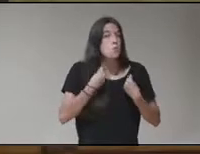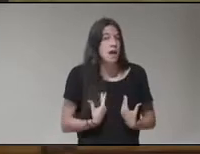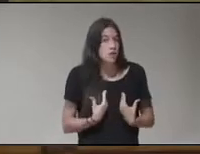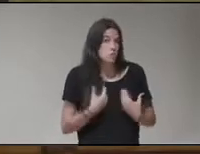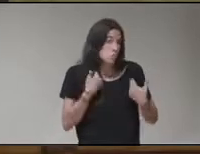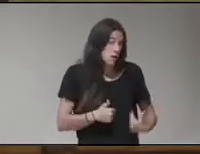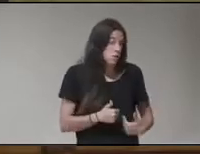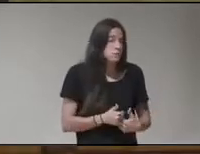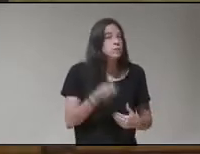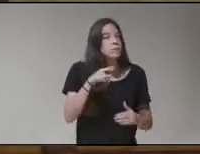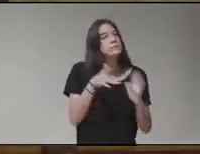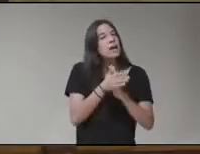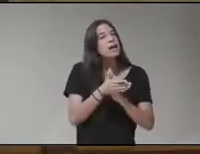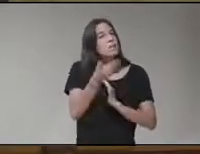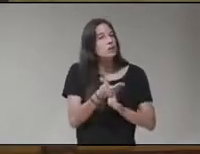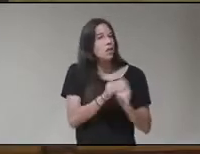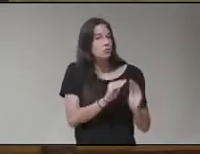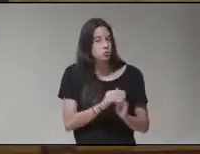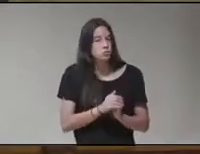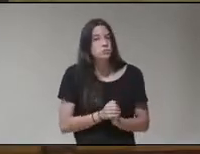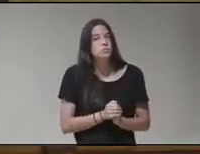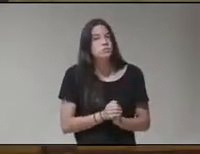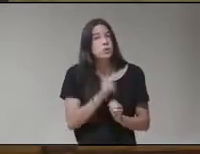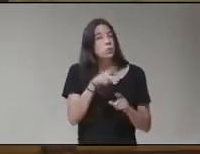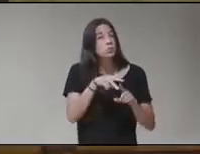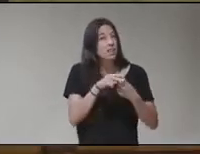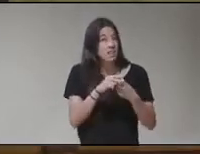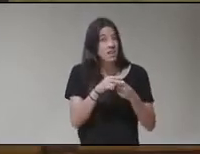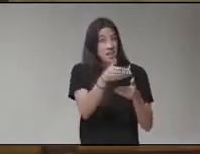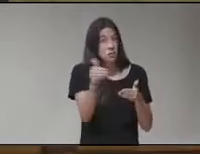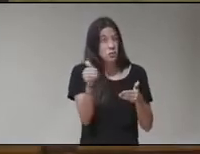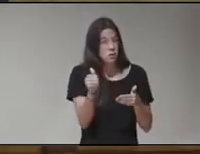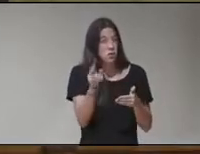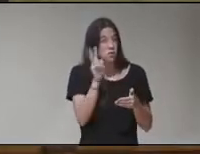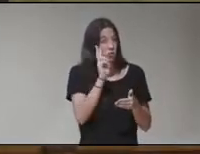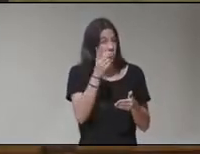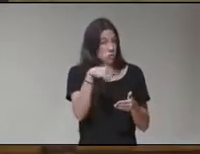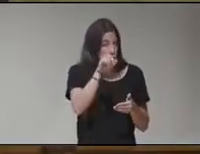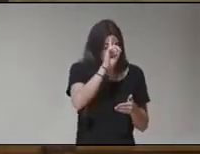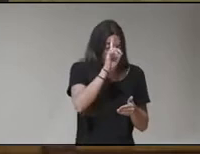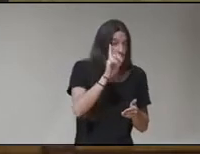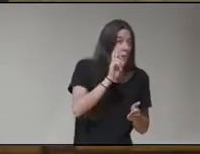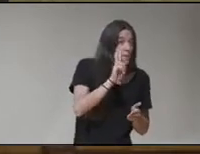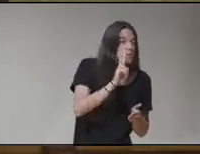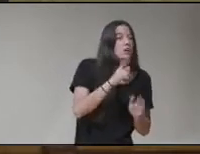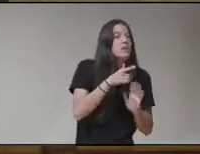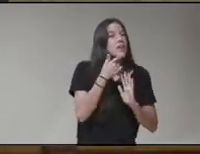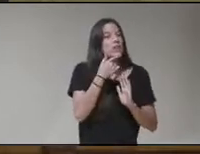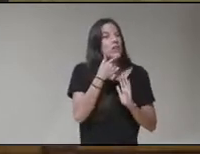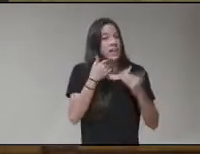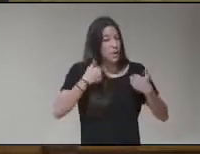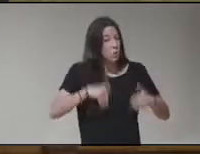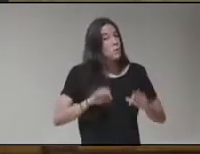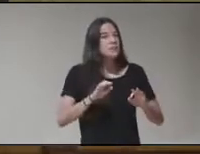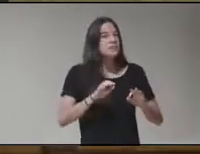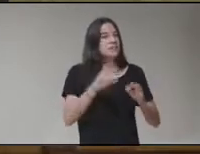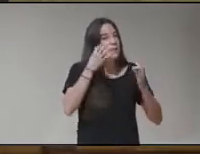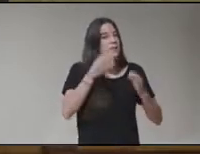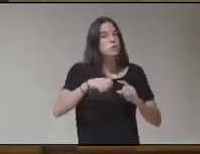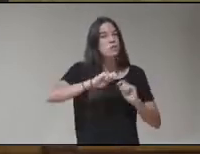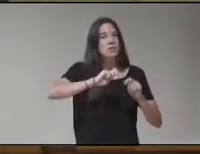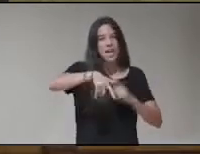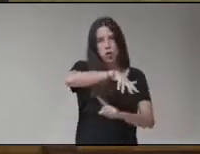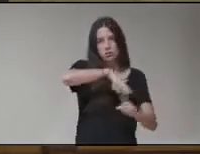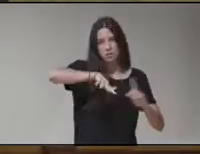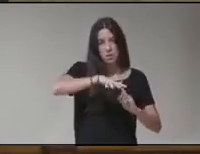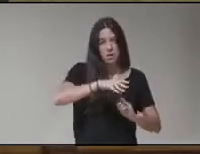su importancia. Hay uno de los paneles de la exposición, si lo habéis visitado, que dice que nuestro cuerpo es un ecosistema, el nuestro y el de todos los seres vivos, no solo el del